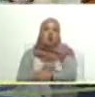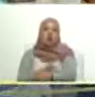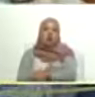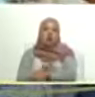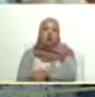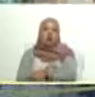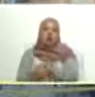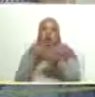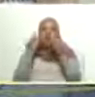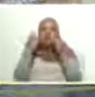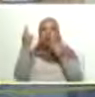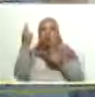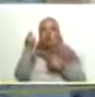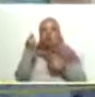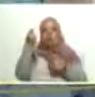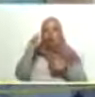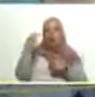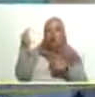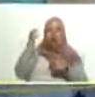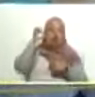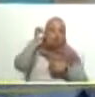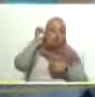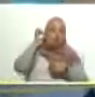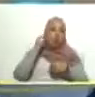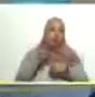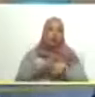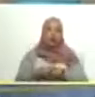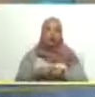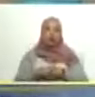Gabriela, diputada, hermana.